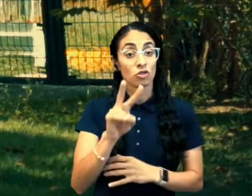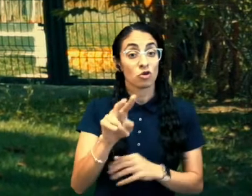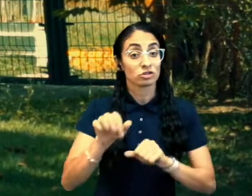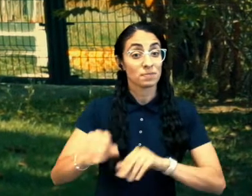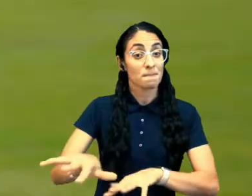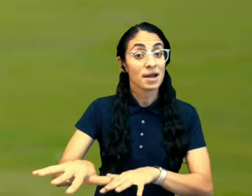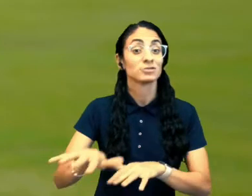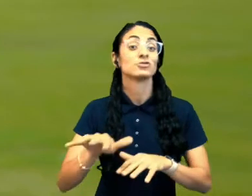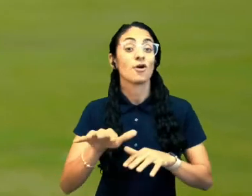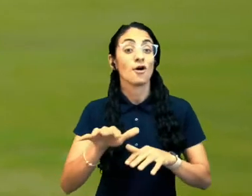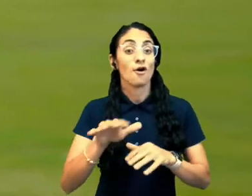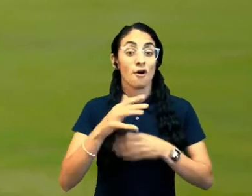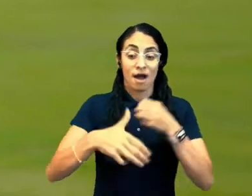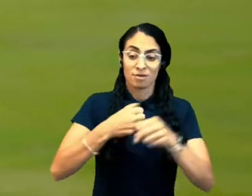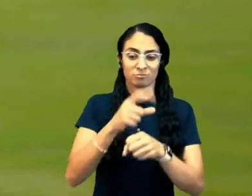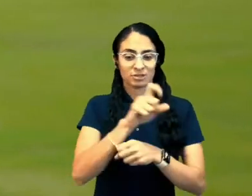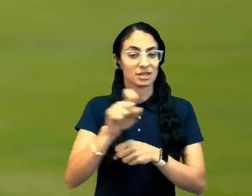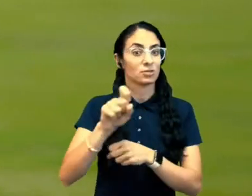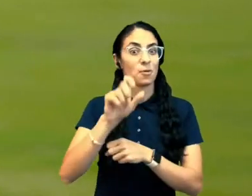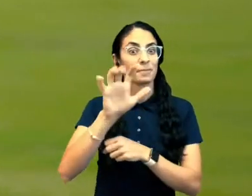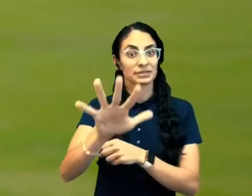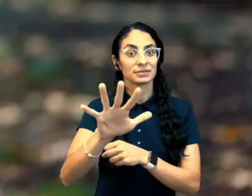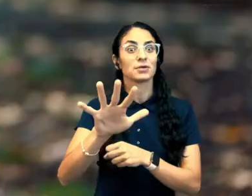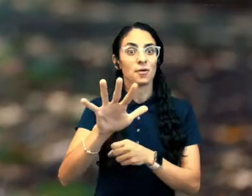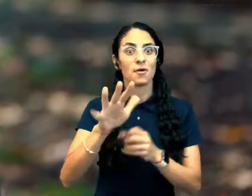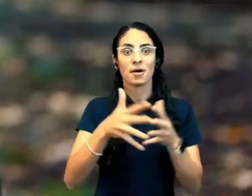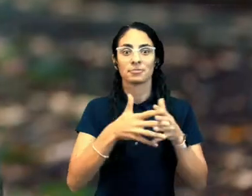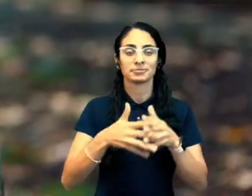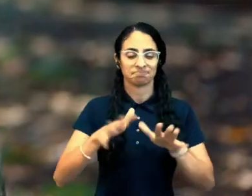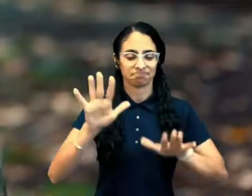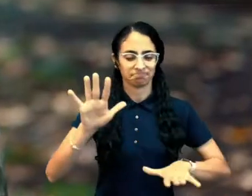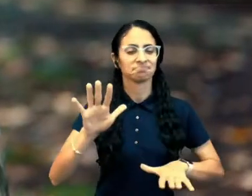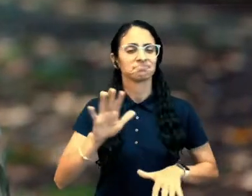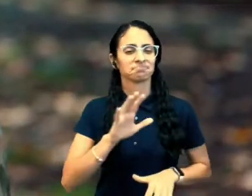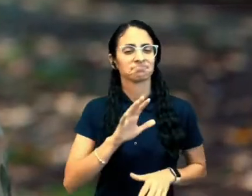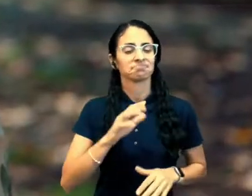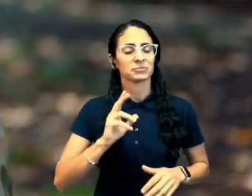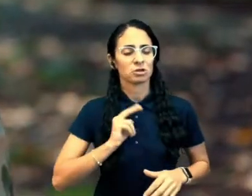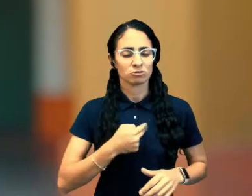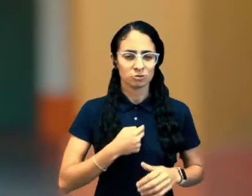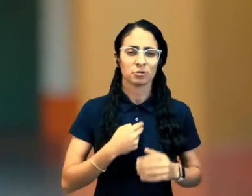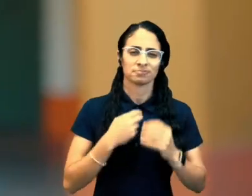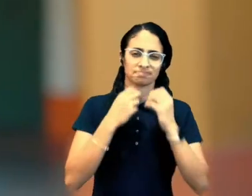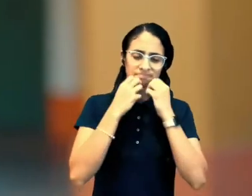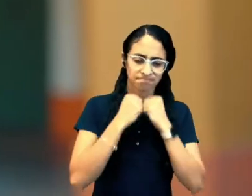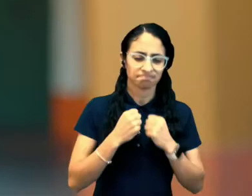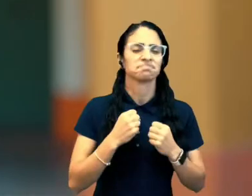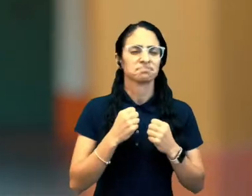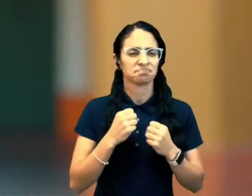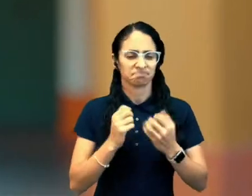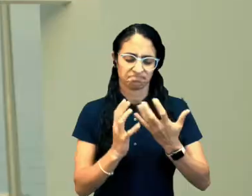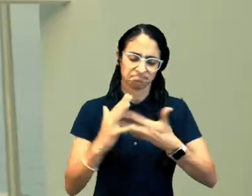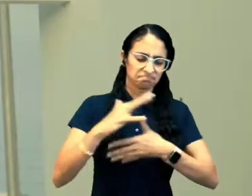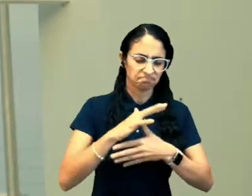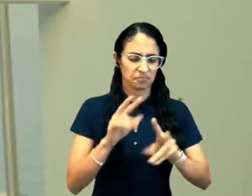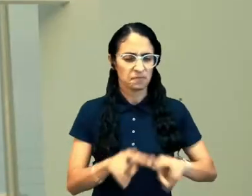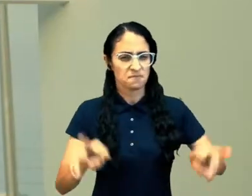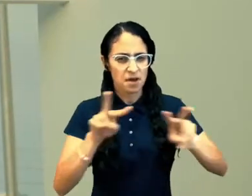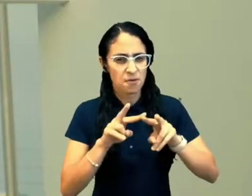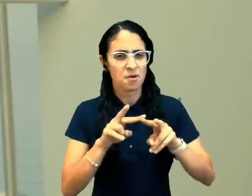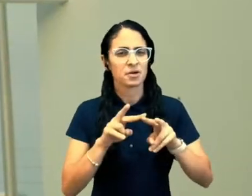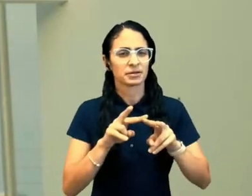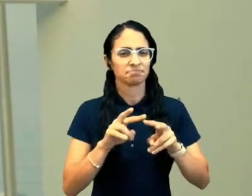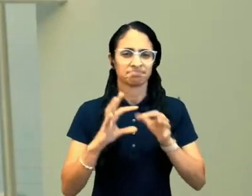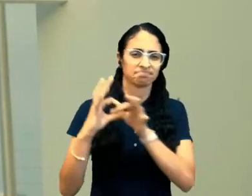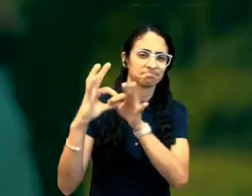marzo, conmemoramos 105 años como ciudadanos americanos y reiteramos nuestra adhesión a los principios